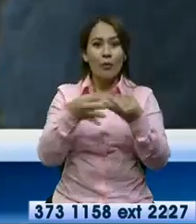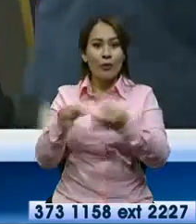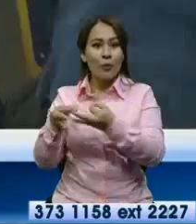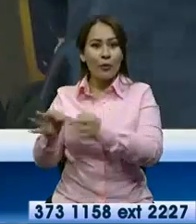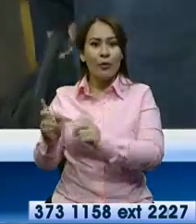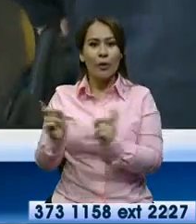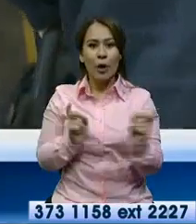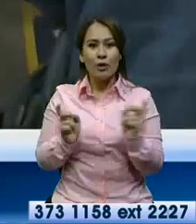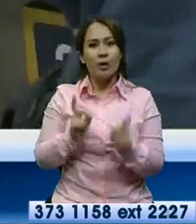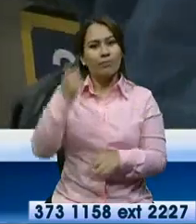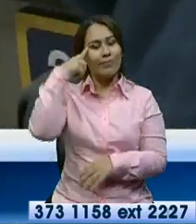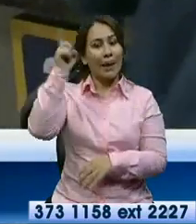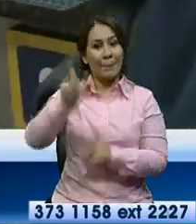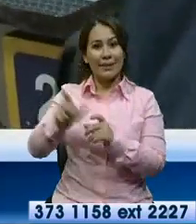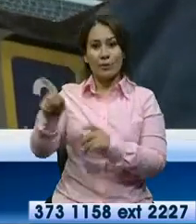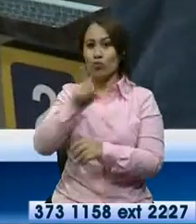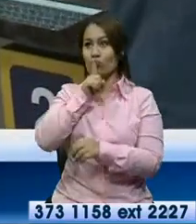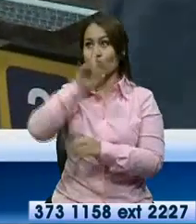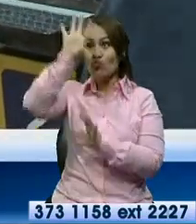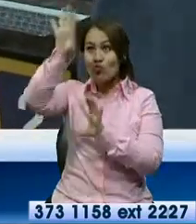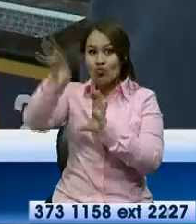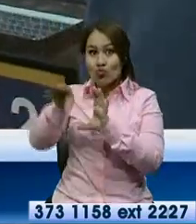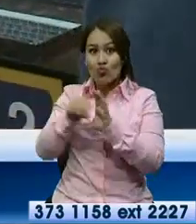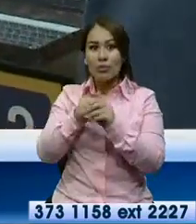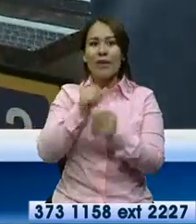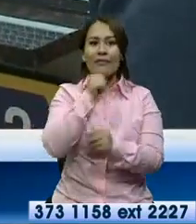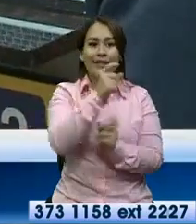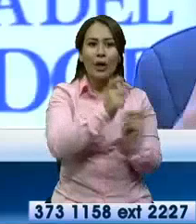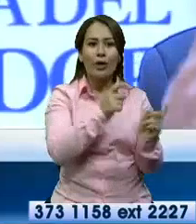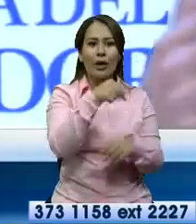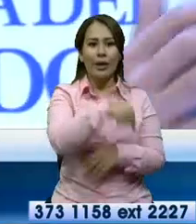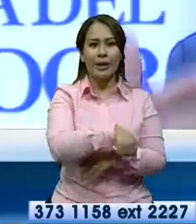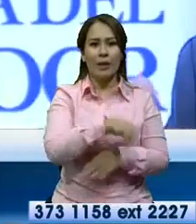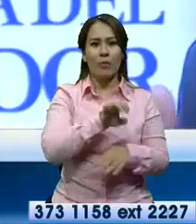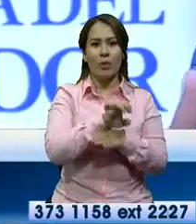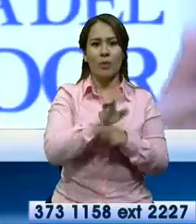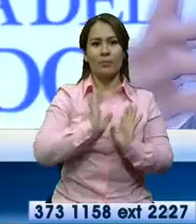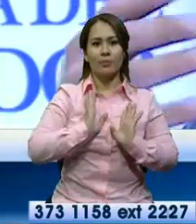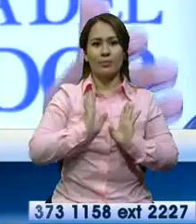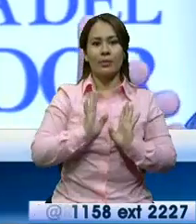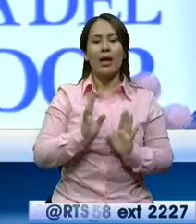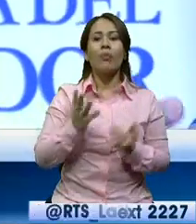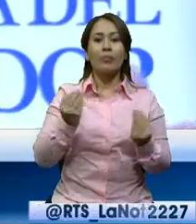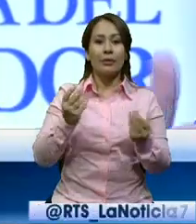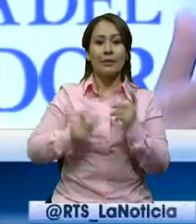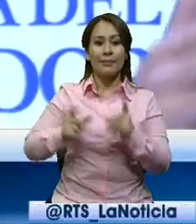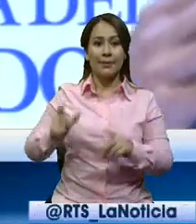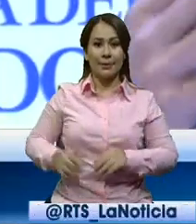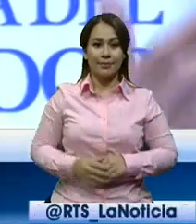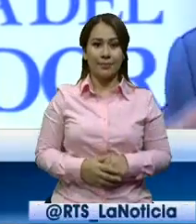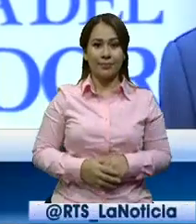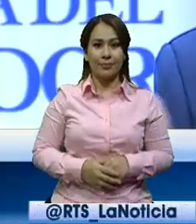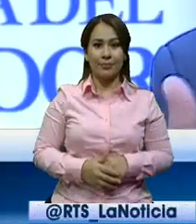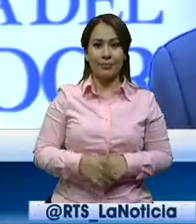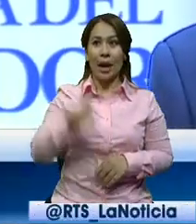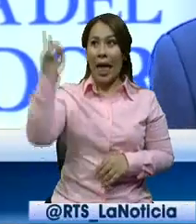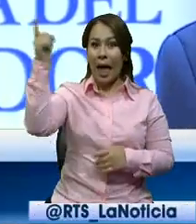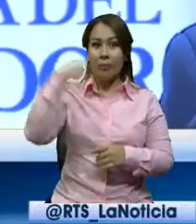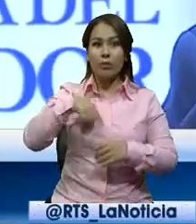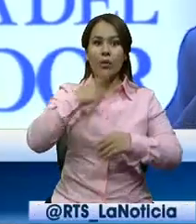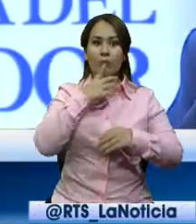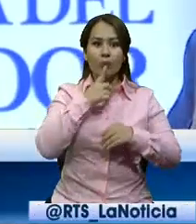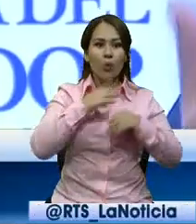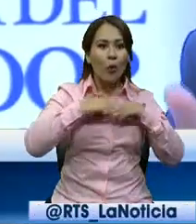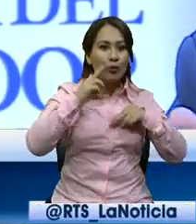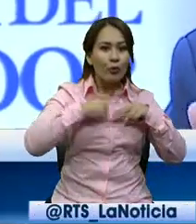el contrabando y controlar el ingreso de bienes al territorio nacional. Principalmente el contrabando, ¿sí?, que nos entra por las fronteras y